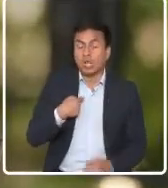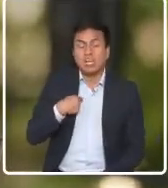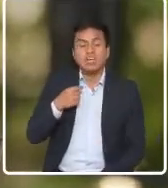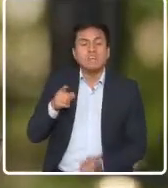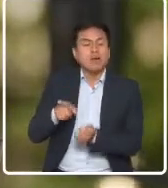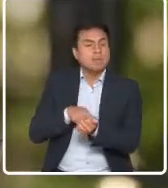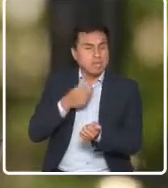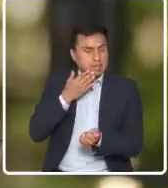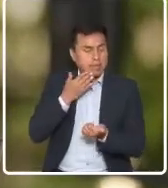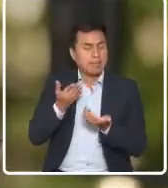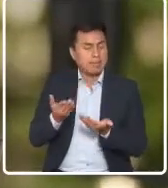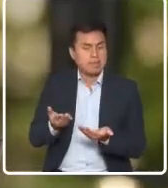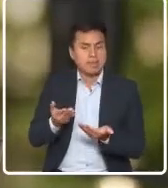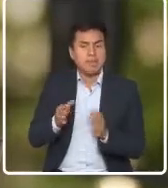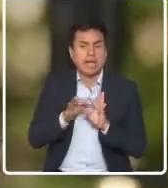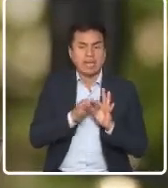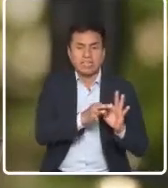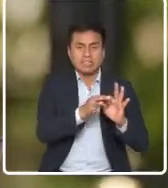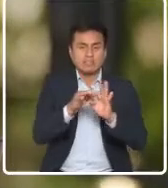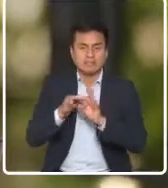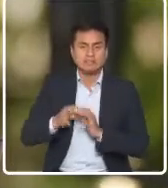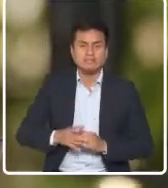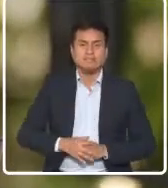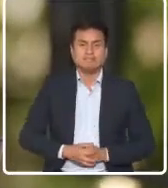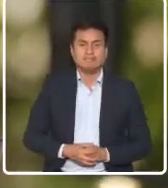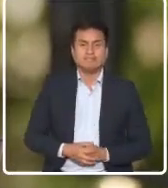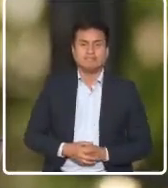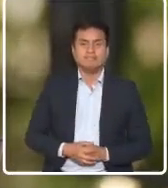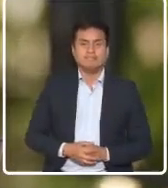sus familias también agradecen.